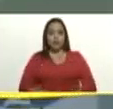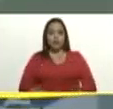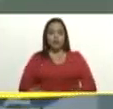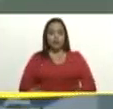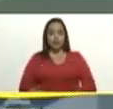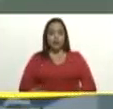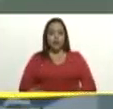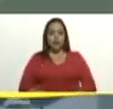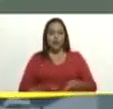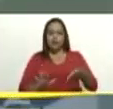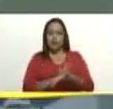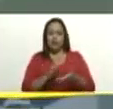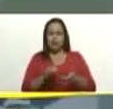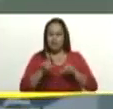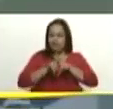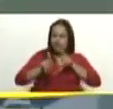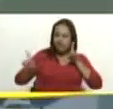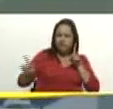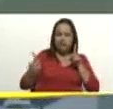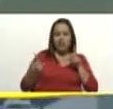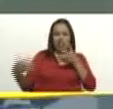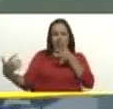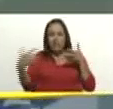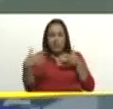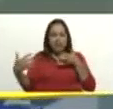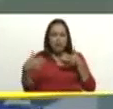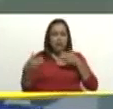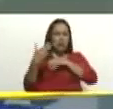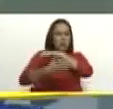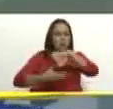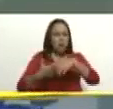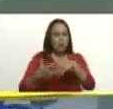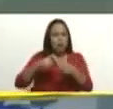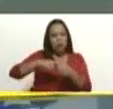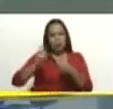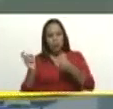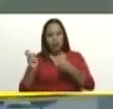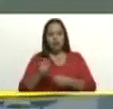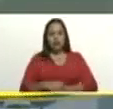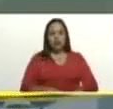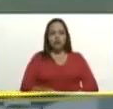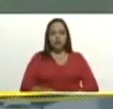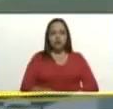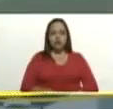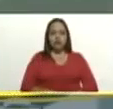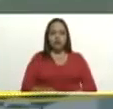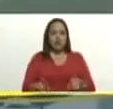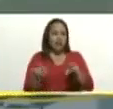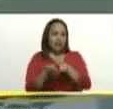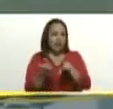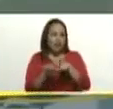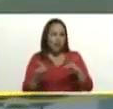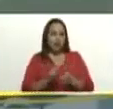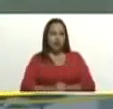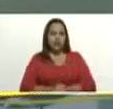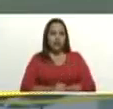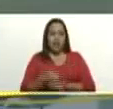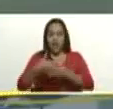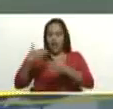de intolerancia, de exclusión, de enfrentamiento, que sería un salto